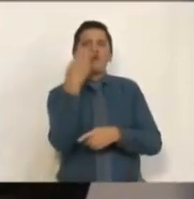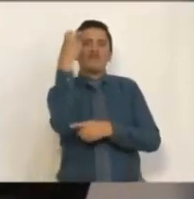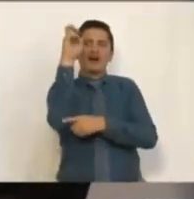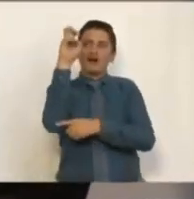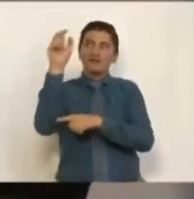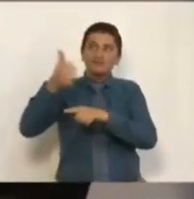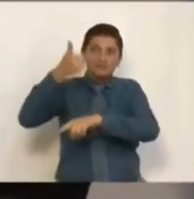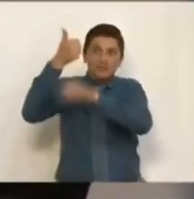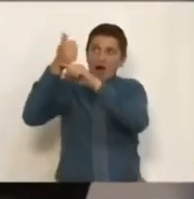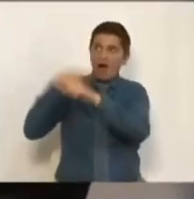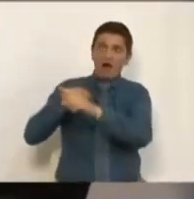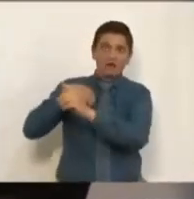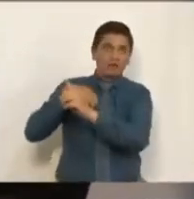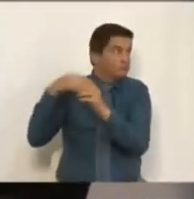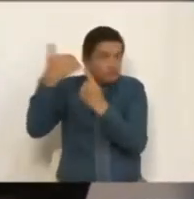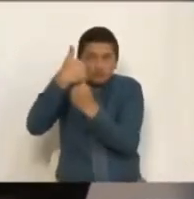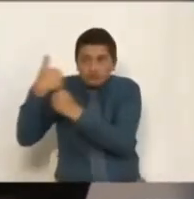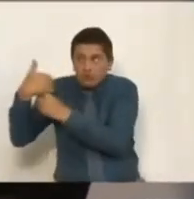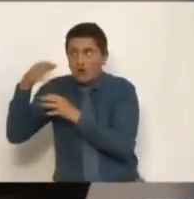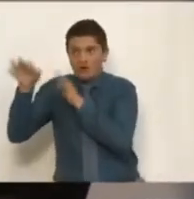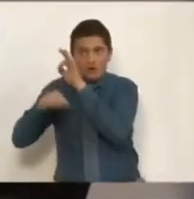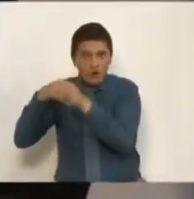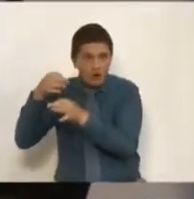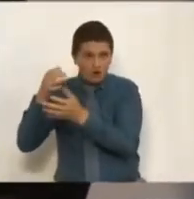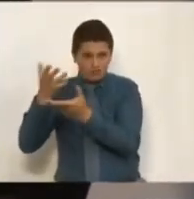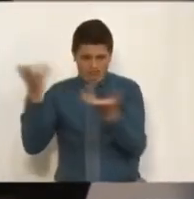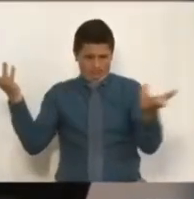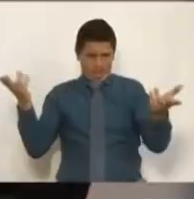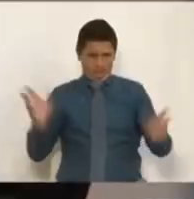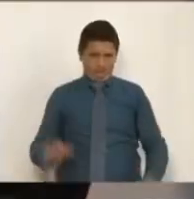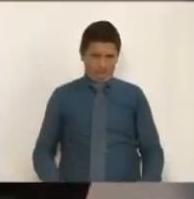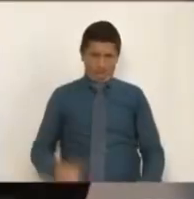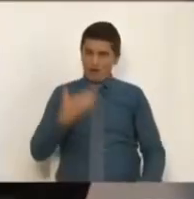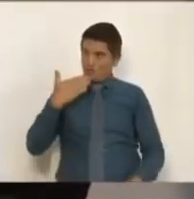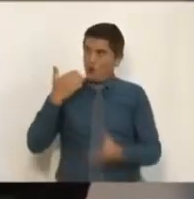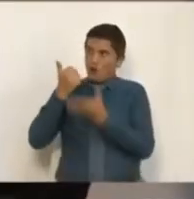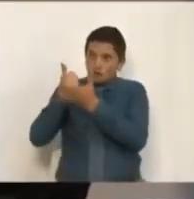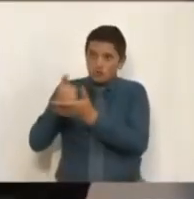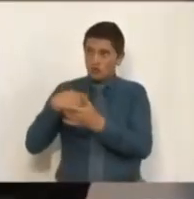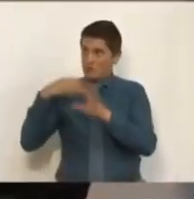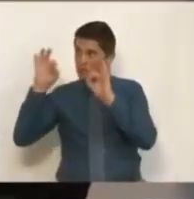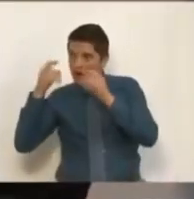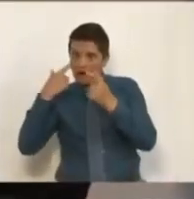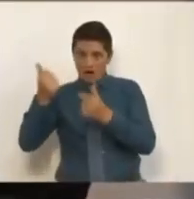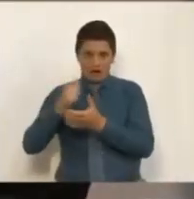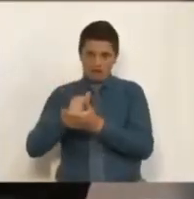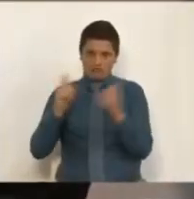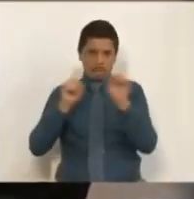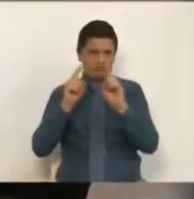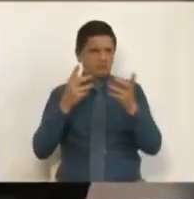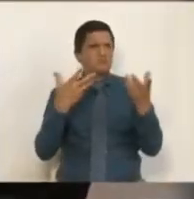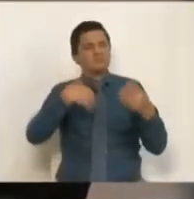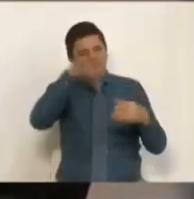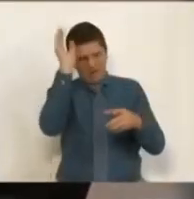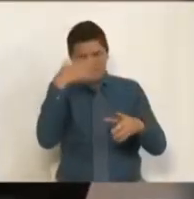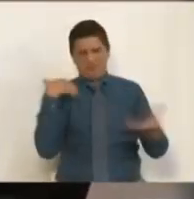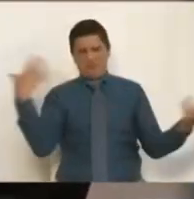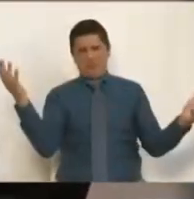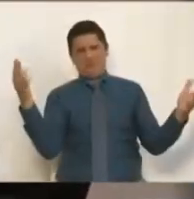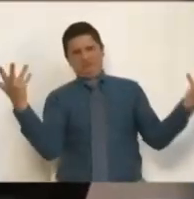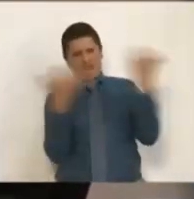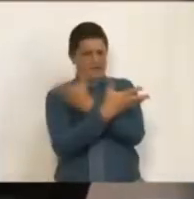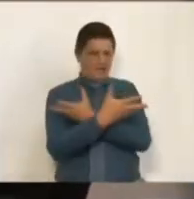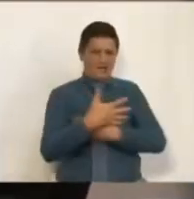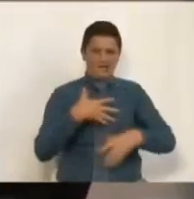general Martínez. Entonces, en vez de defenderlo de frente diciendo que es una maravilla, etcétera, lo que hicieron fue recurrir a esta argucia y a generar